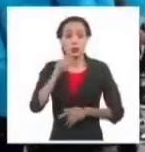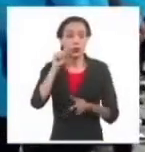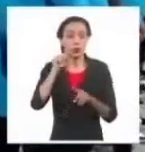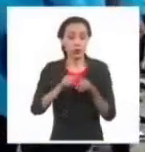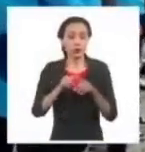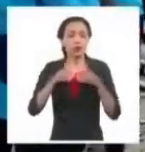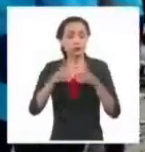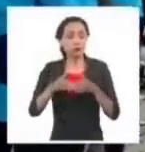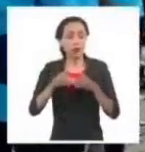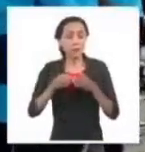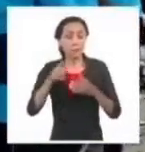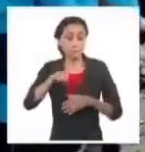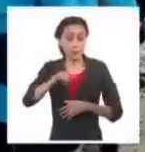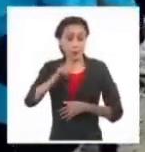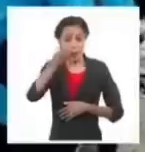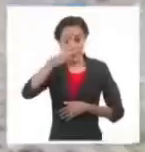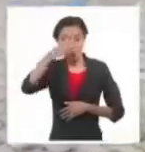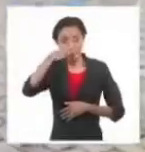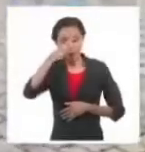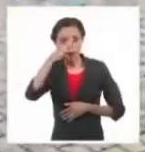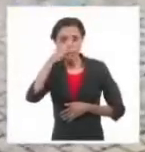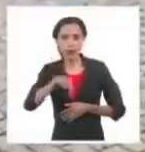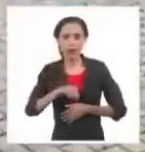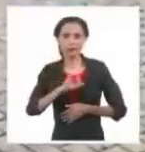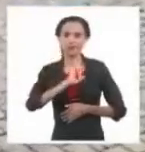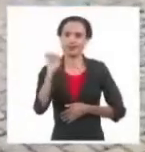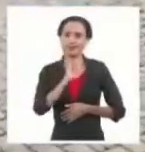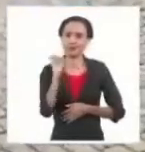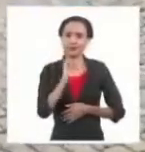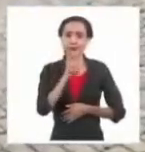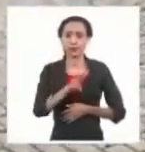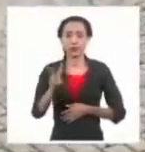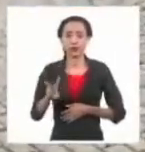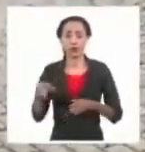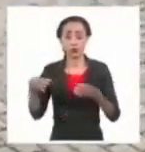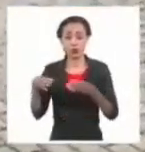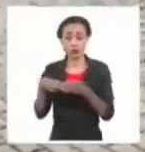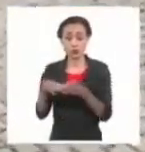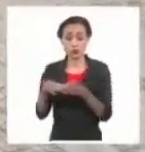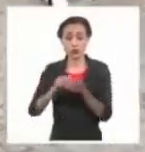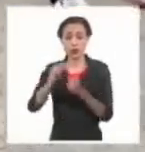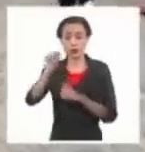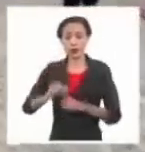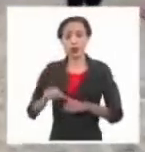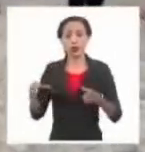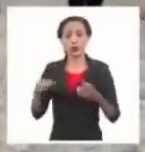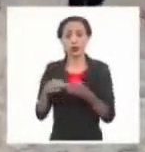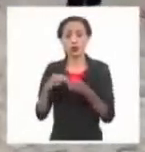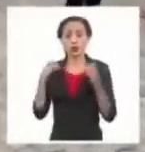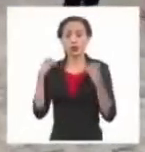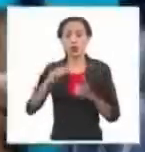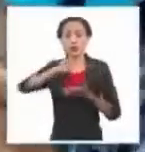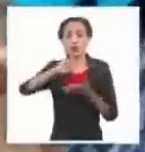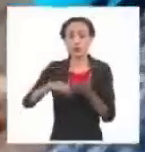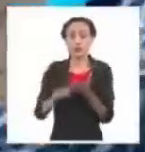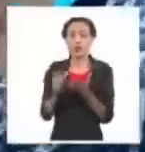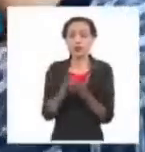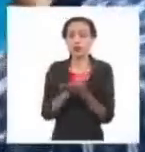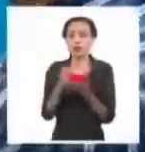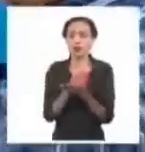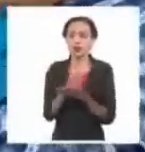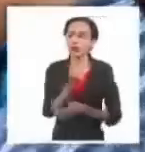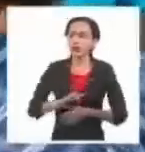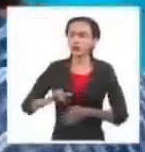luchar por la victoria cada salida al terreno los 22 integrantes de la nómina y el colectivo de dirección firmaron el libro de la dignidad que